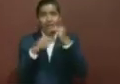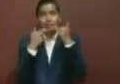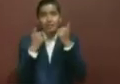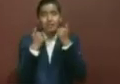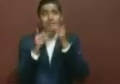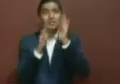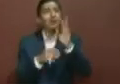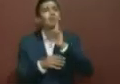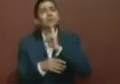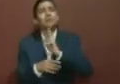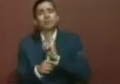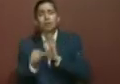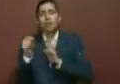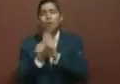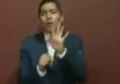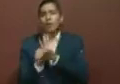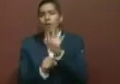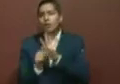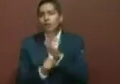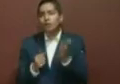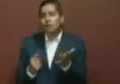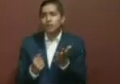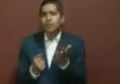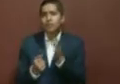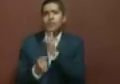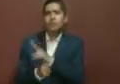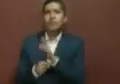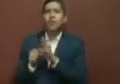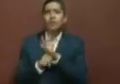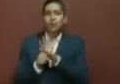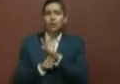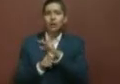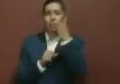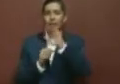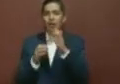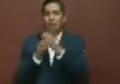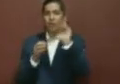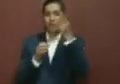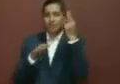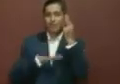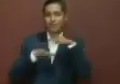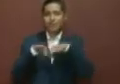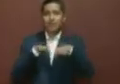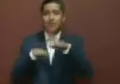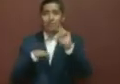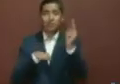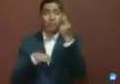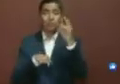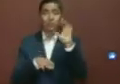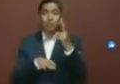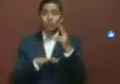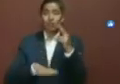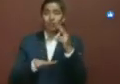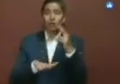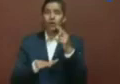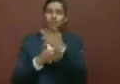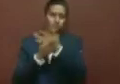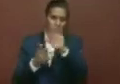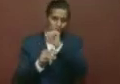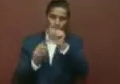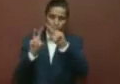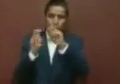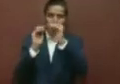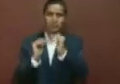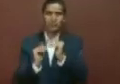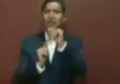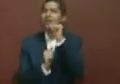¿qué respuesta tienen? ¿Qué respuesta se le estaría dando a la comunidad universitaria, a los trabajadores, sobre todo? Eso por un lado. Y por el otro, el día